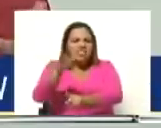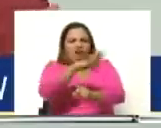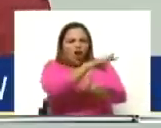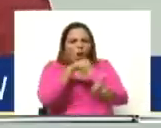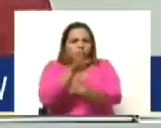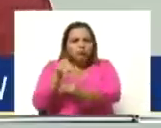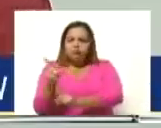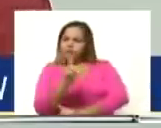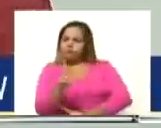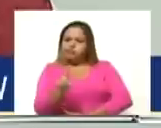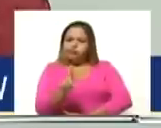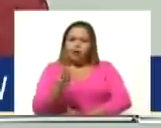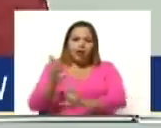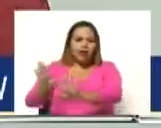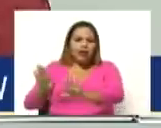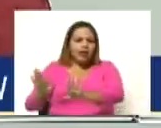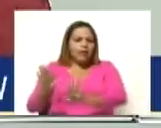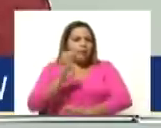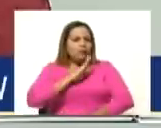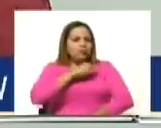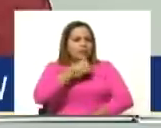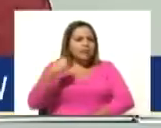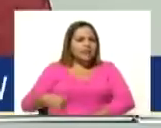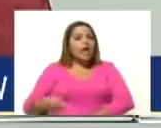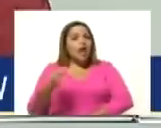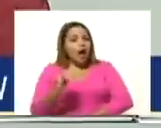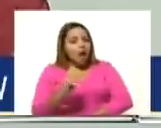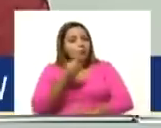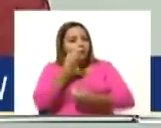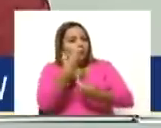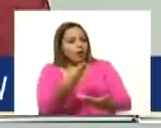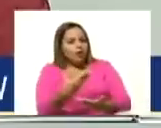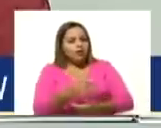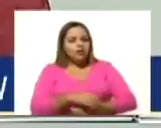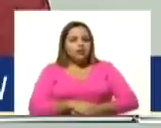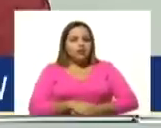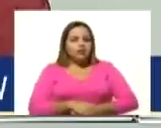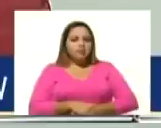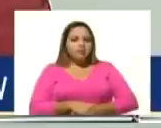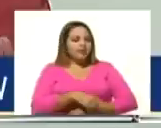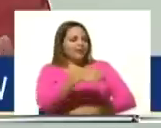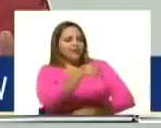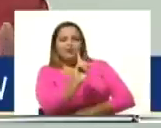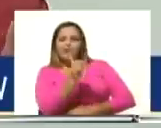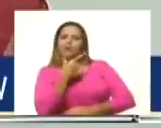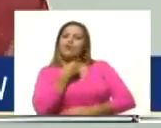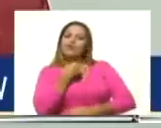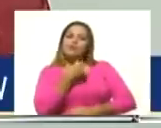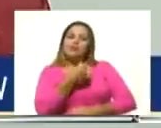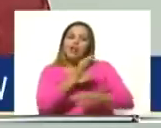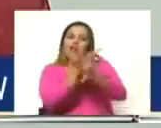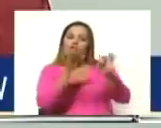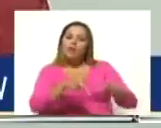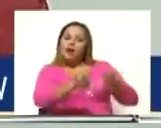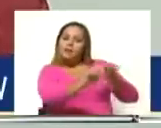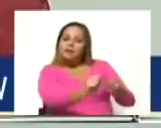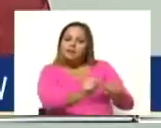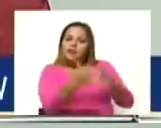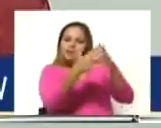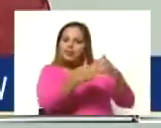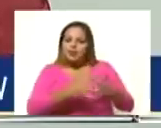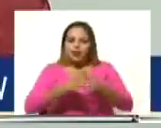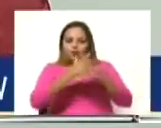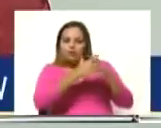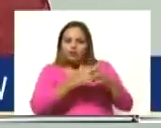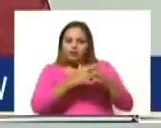les ha dado resultado. Eso no es agradable para el modelo capitalista de Estados